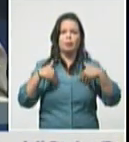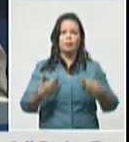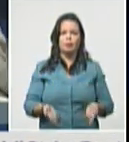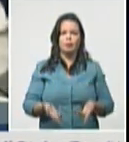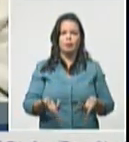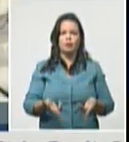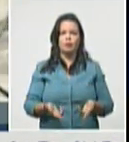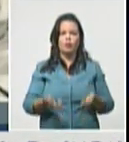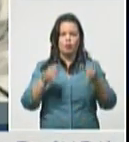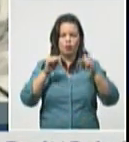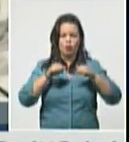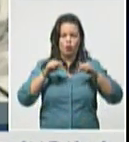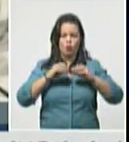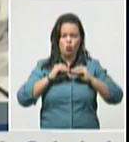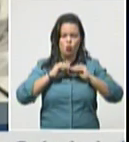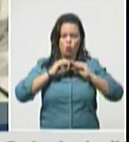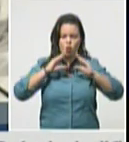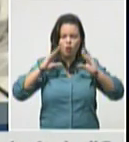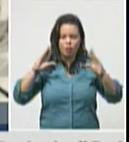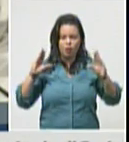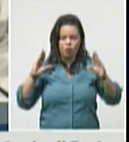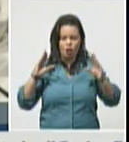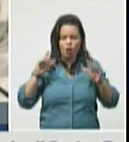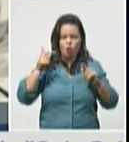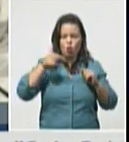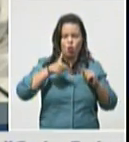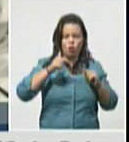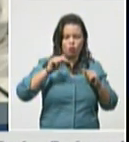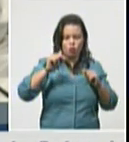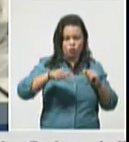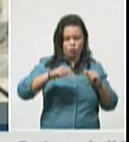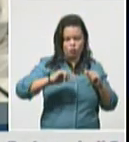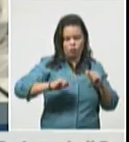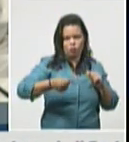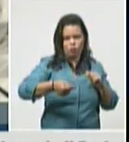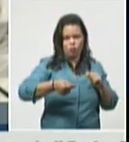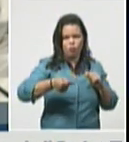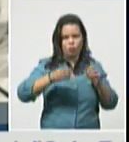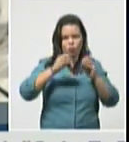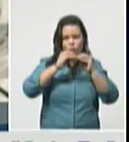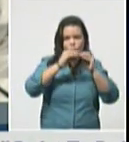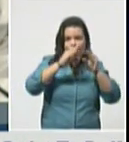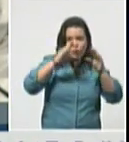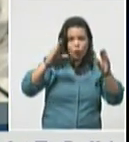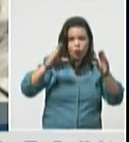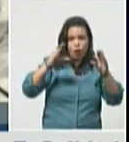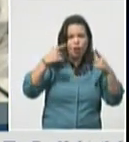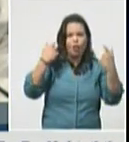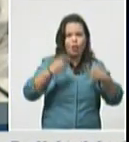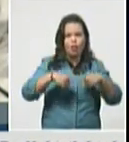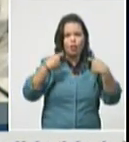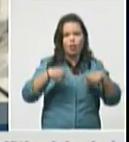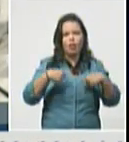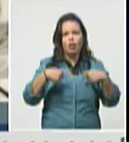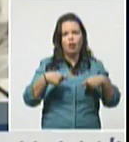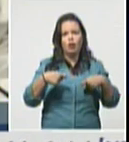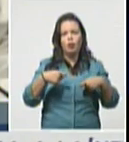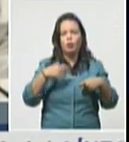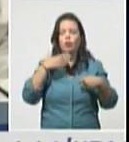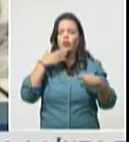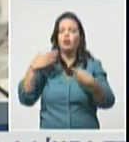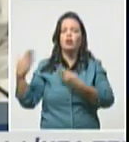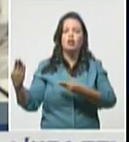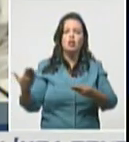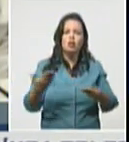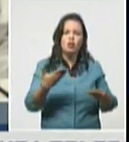para viernes, la madrugada, debemos de recibir también con la satisfacción, con la alegría